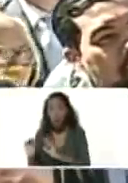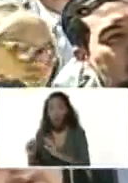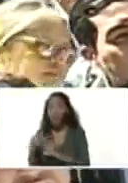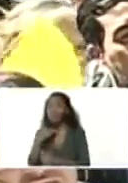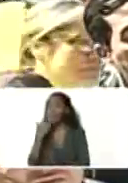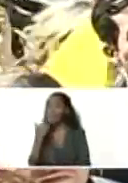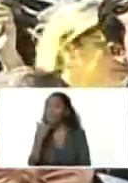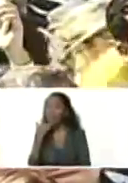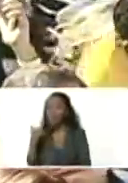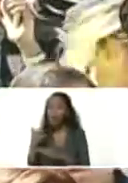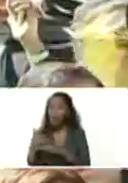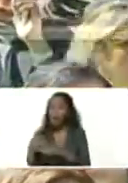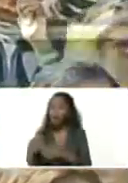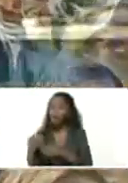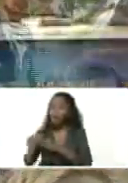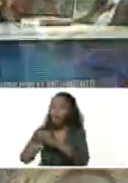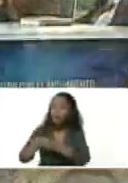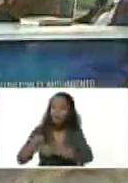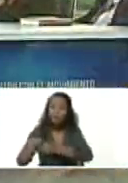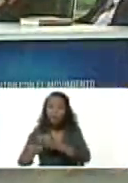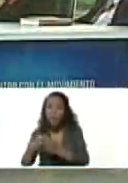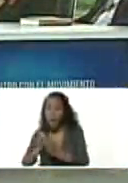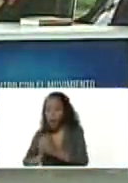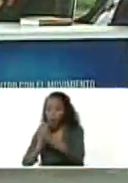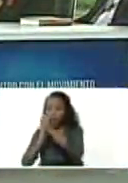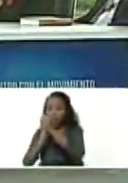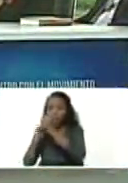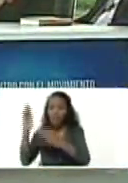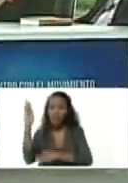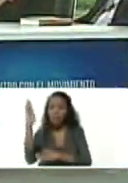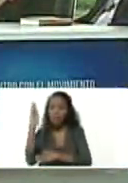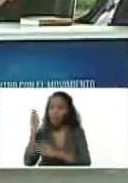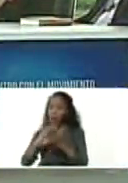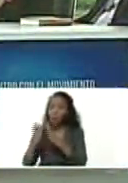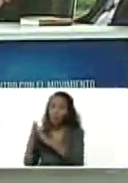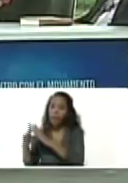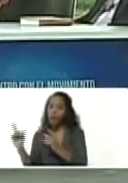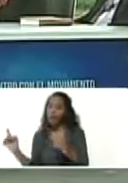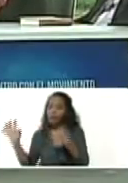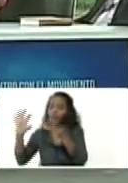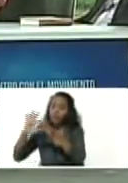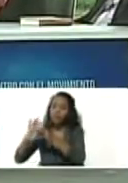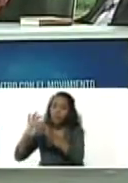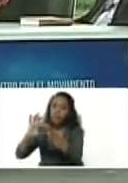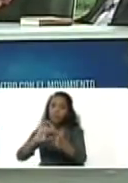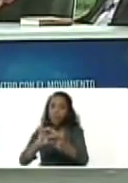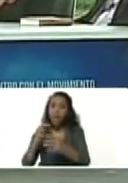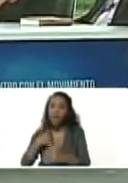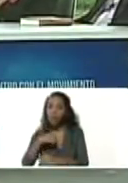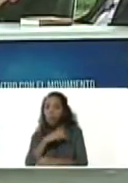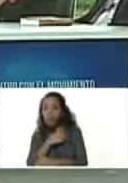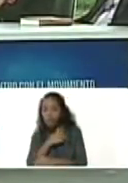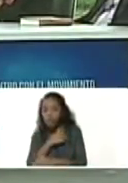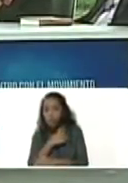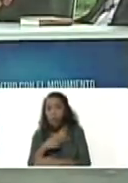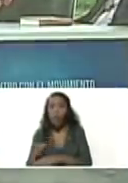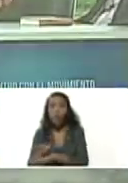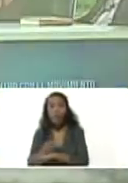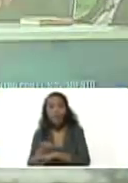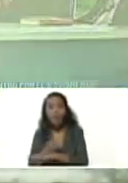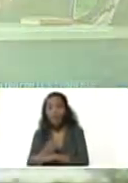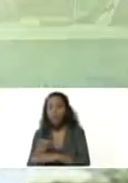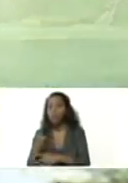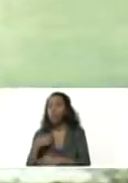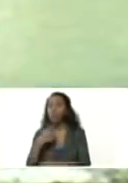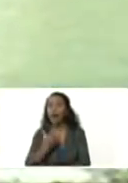acercar los líderes eclesiásticos que están en nuestras comunidades, acercarlo a nuestros gobernantes, es decir, acercarlo a nuestros gobernadores,